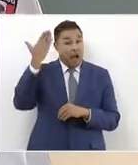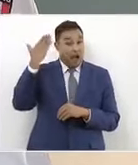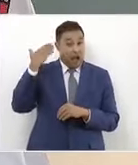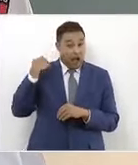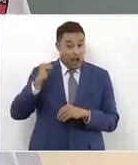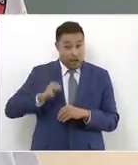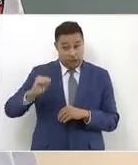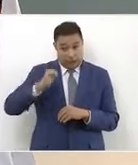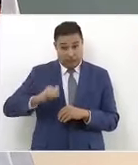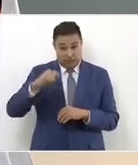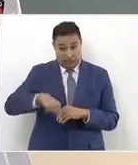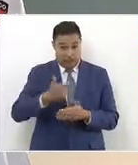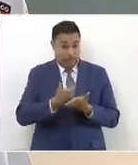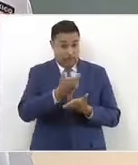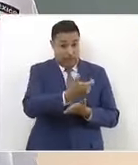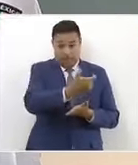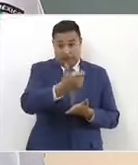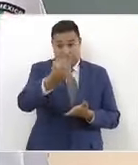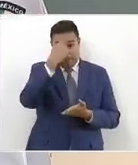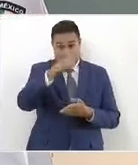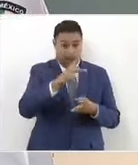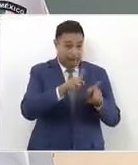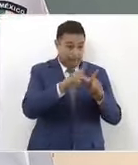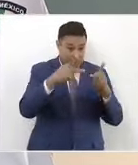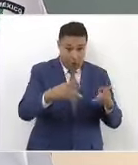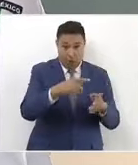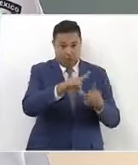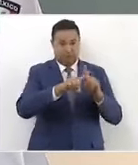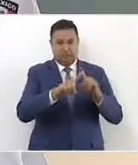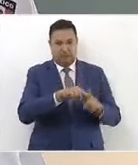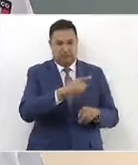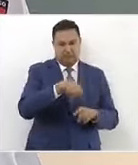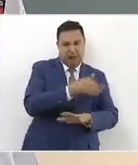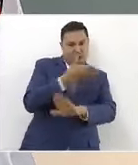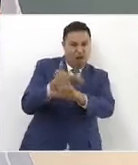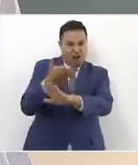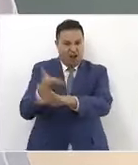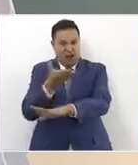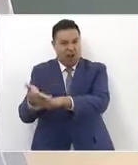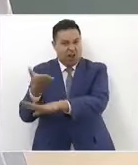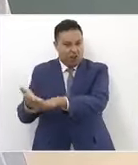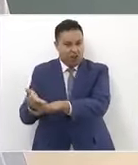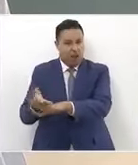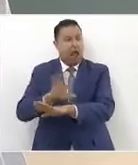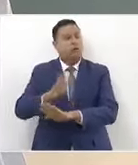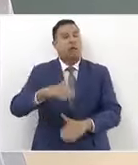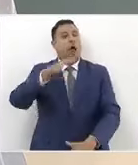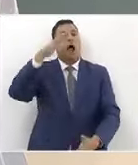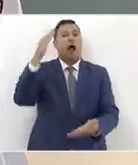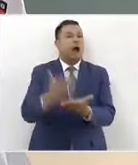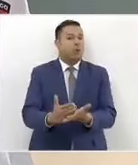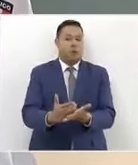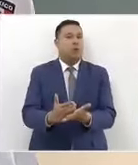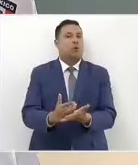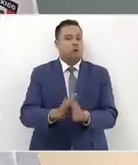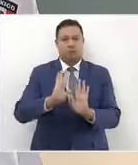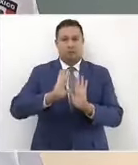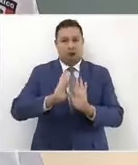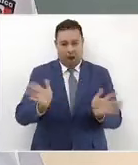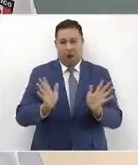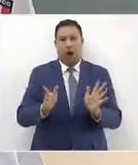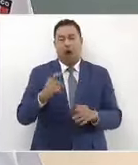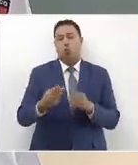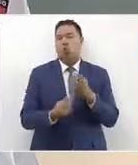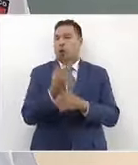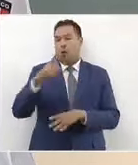panfletos nacionales, estatales, para estar dañando a los gobiernos progresistas y de izquierda. Eso se acabó a partir de la llegada de